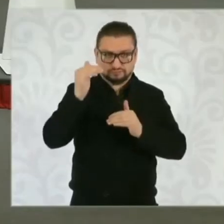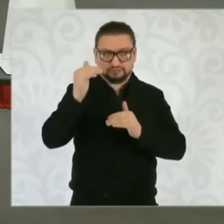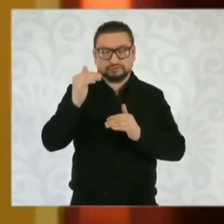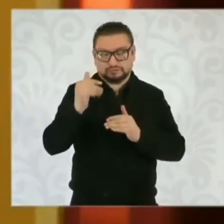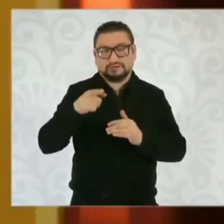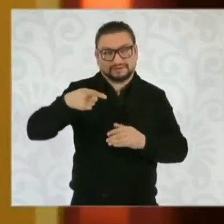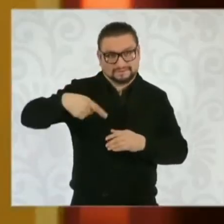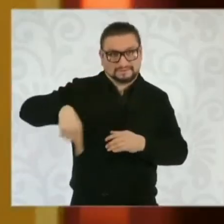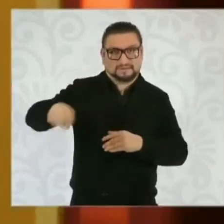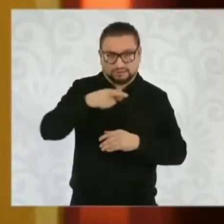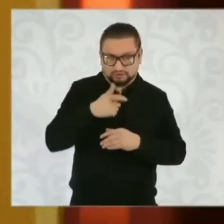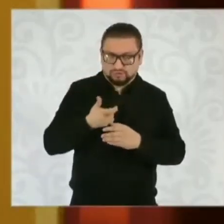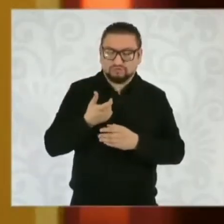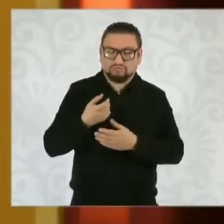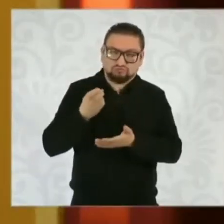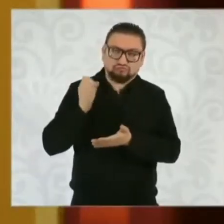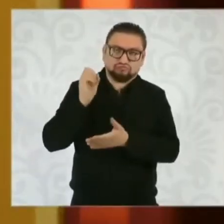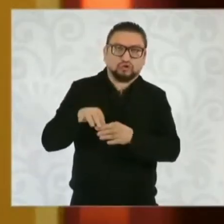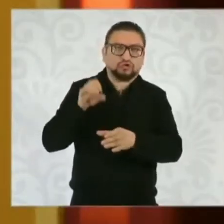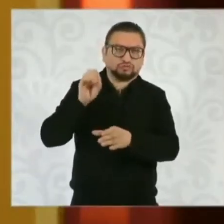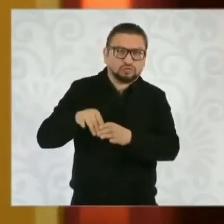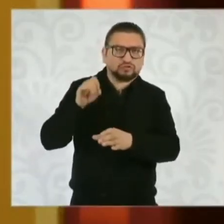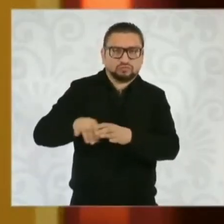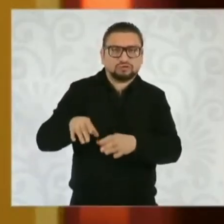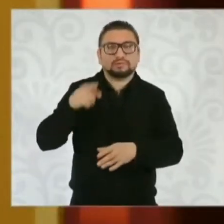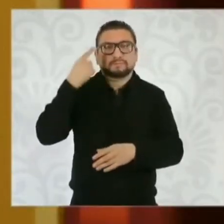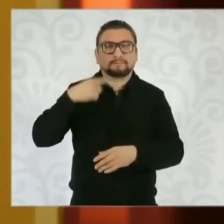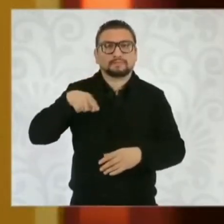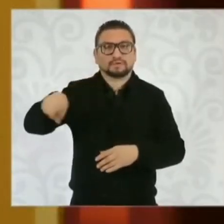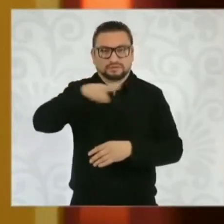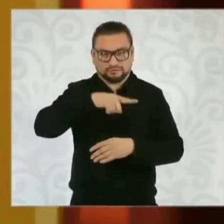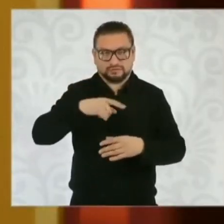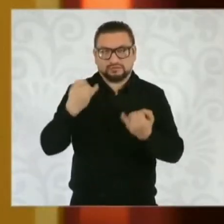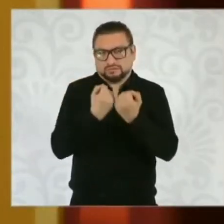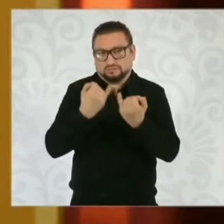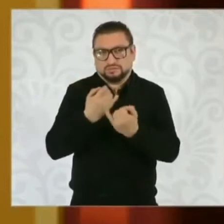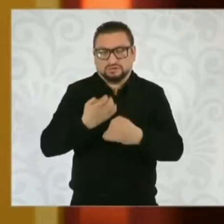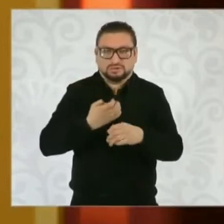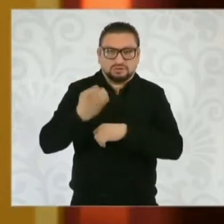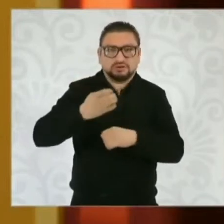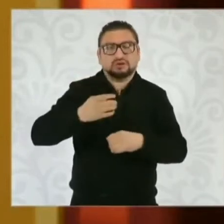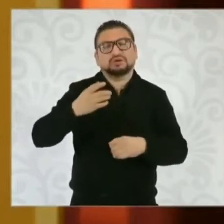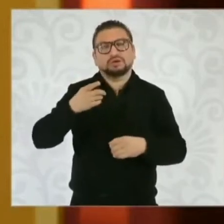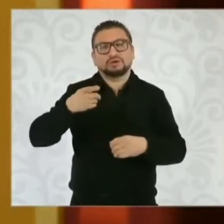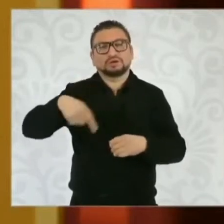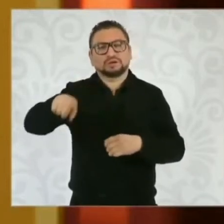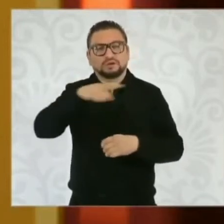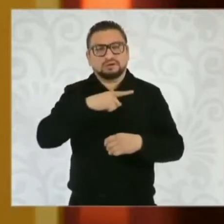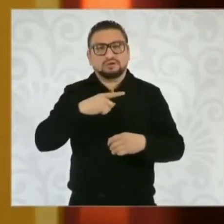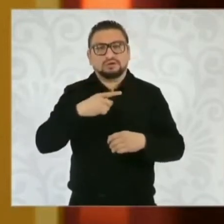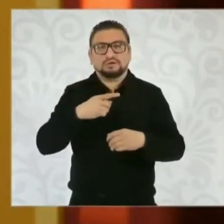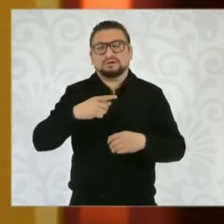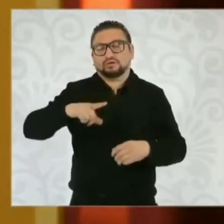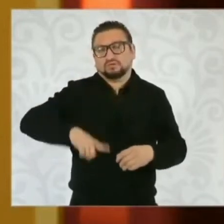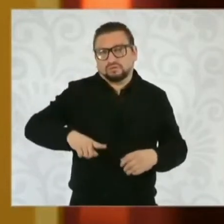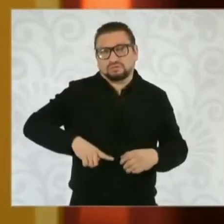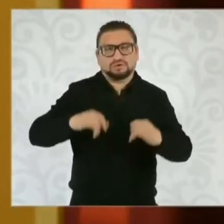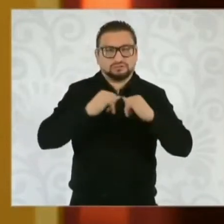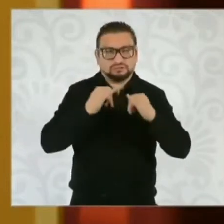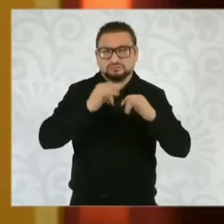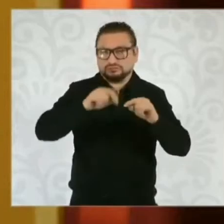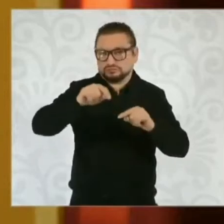las aportaciones correspondientes que tiene que dar las entidades federativas, las entidades y las